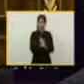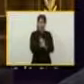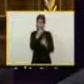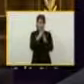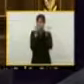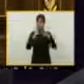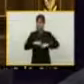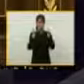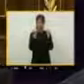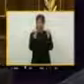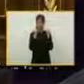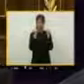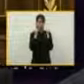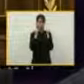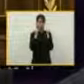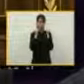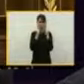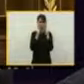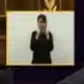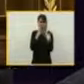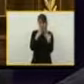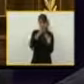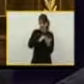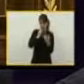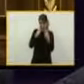menos discutido, que es el de la Fundación Heritage.